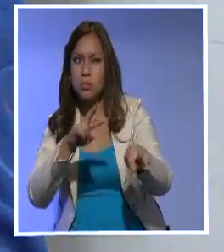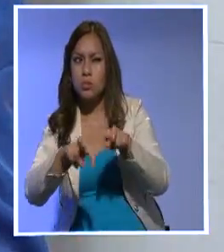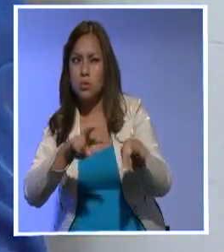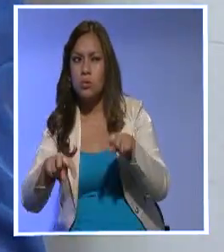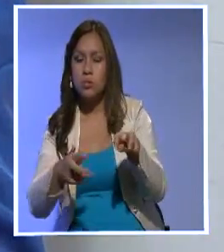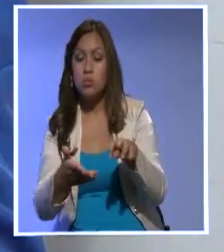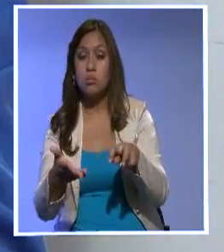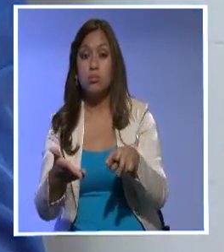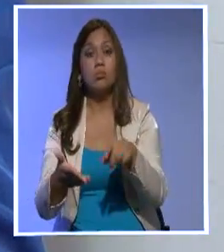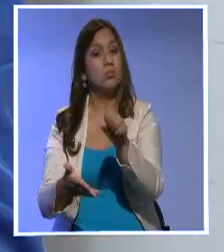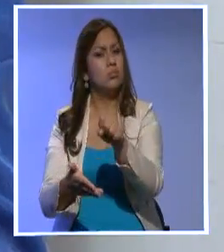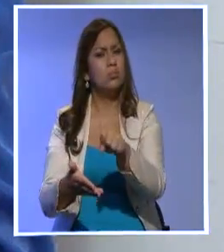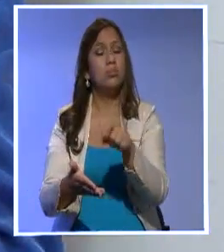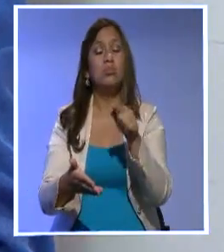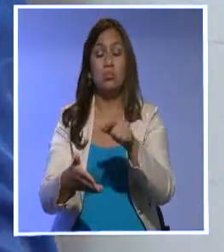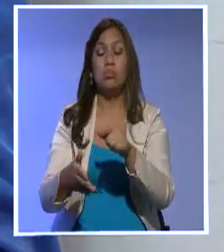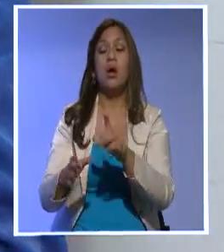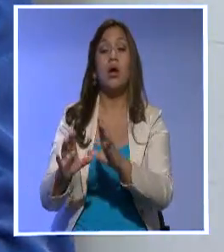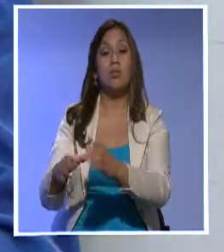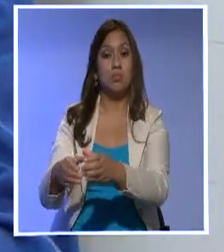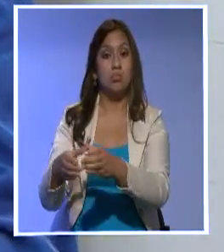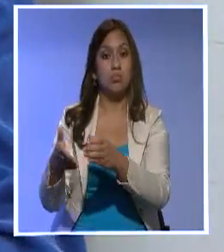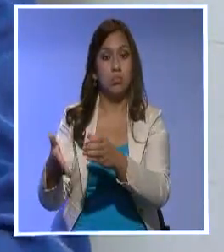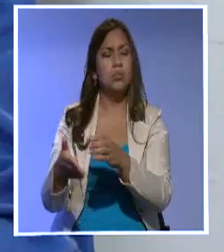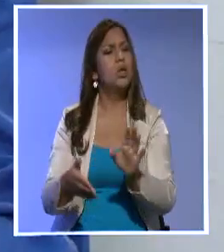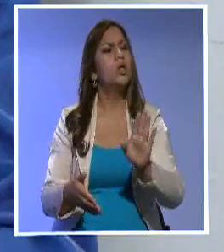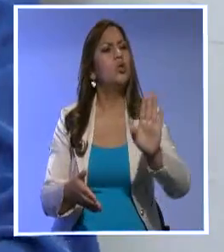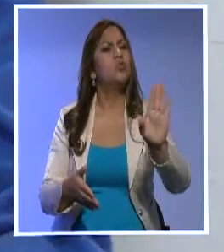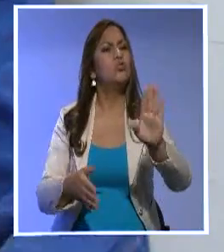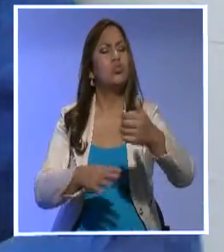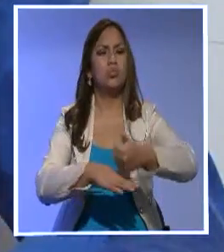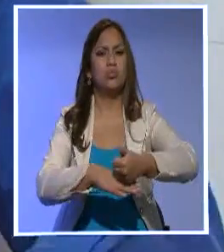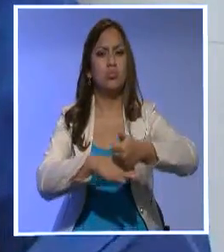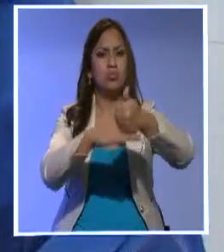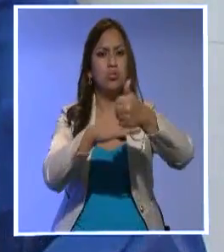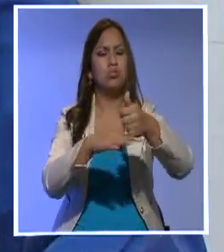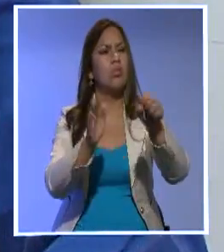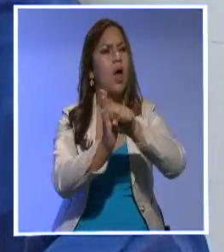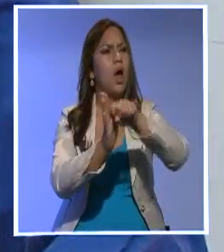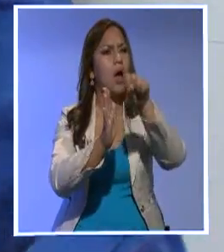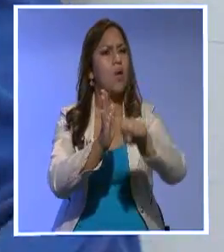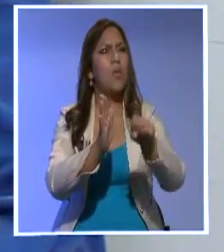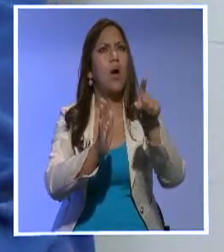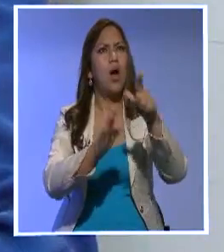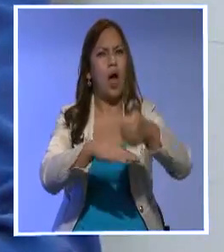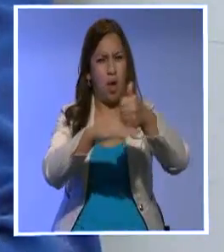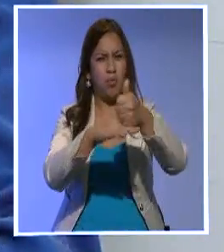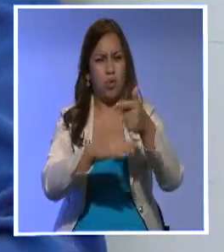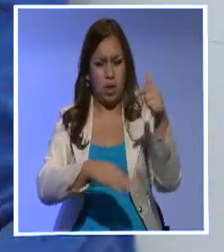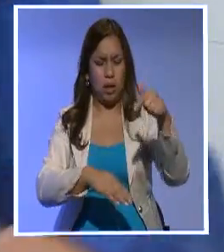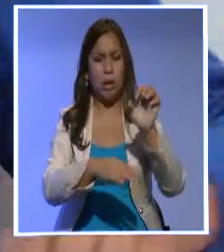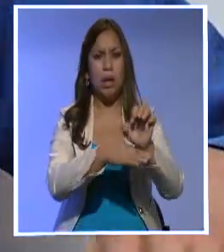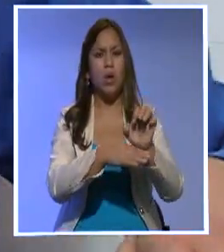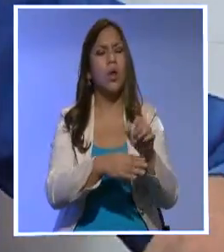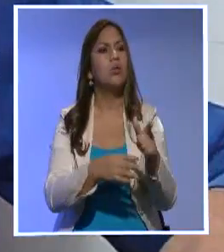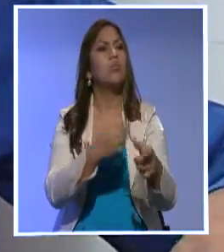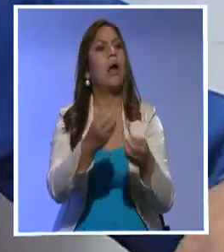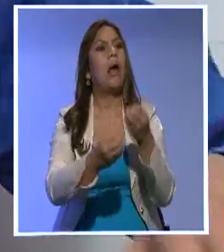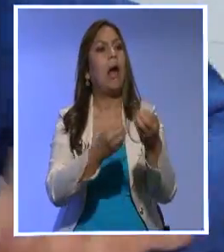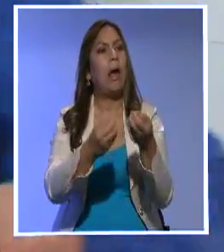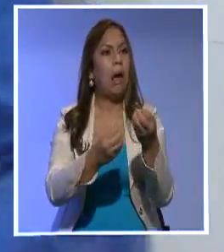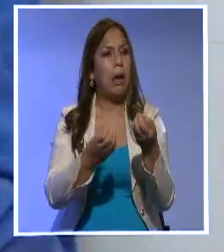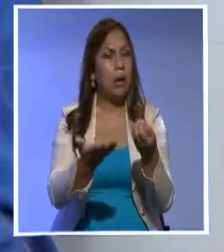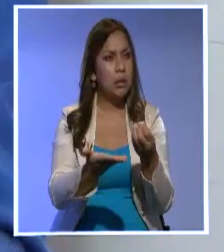en torno a que a tiempo pudo o debió actuar etcétera sobre el caso de la salida del país del